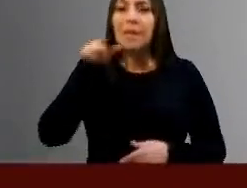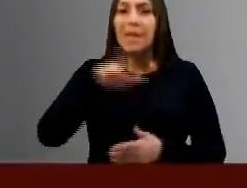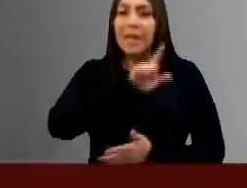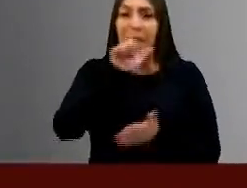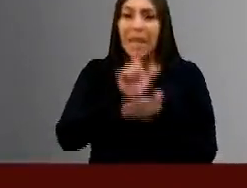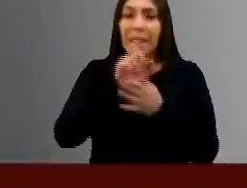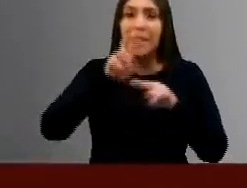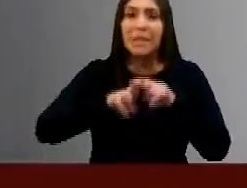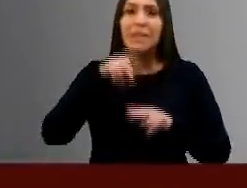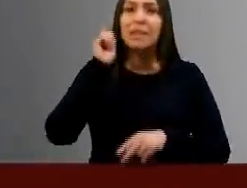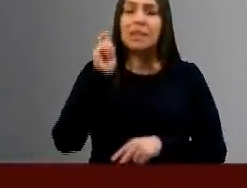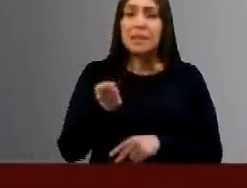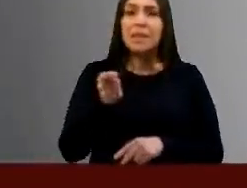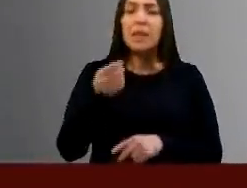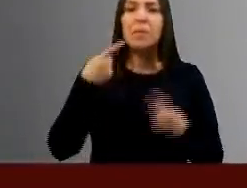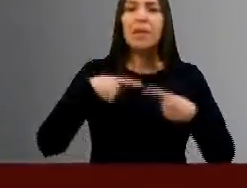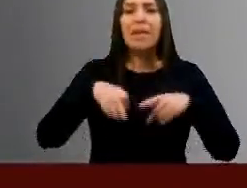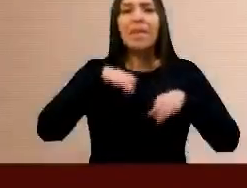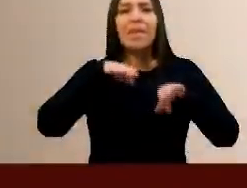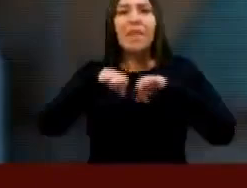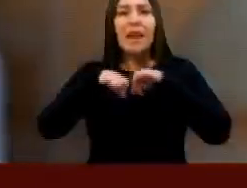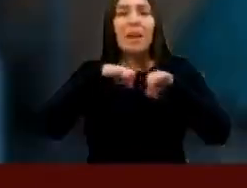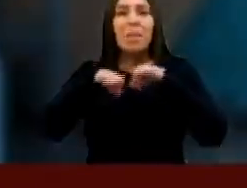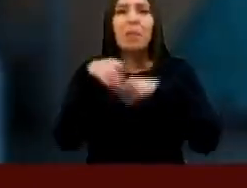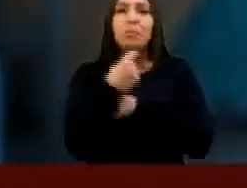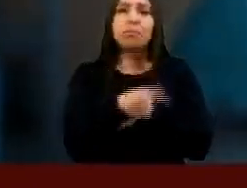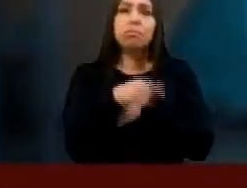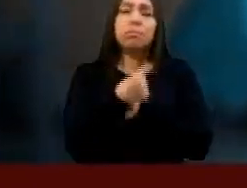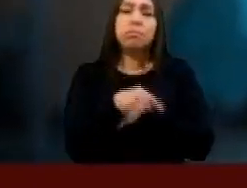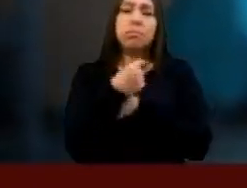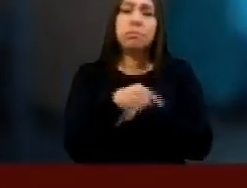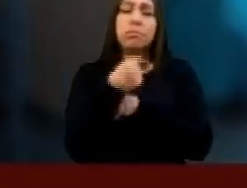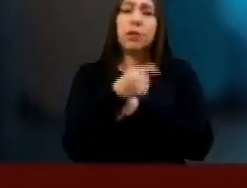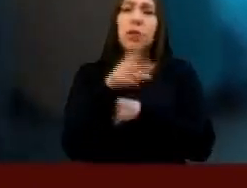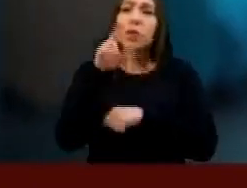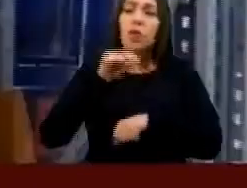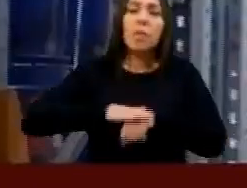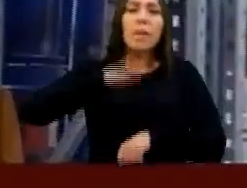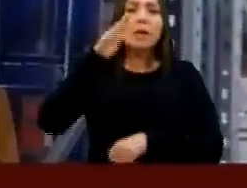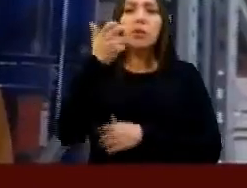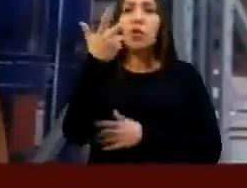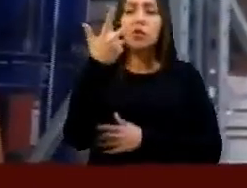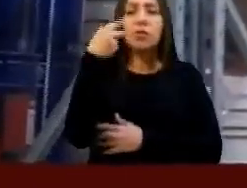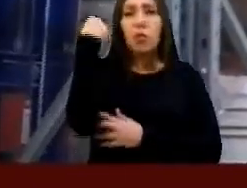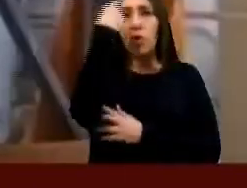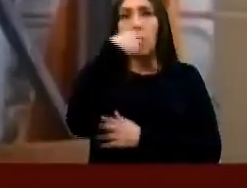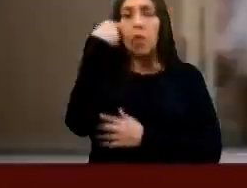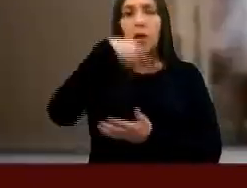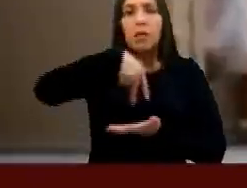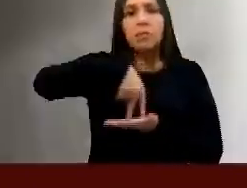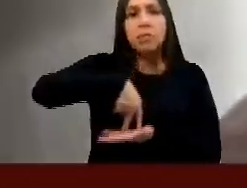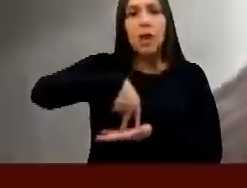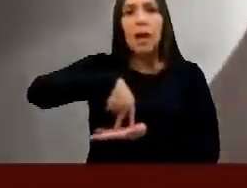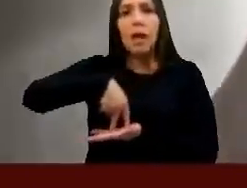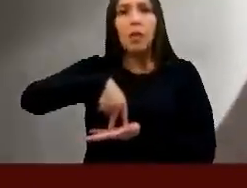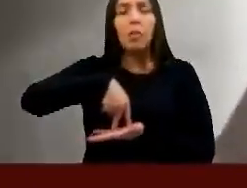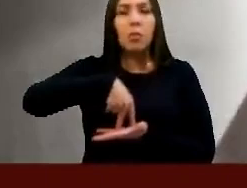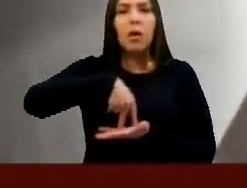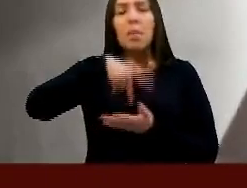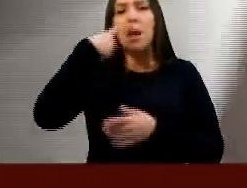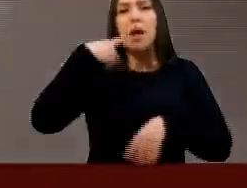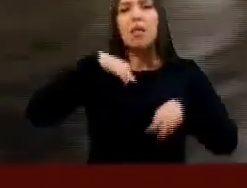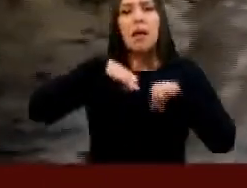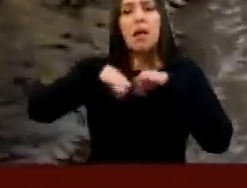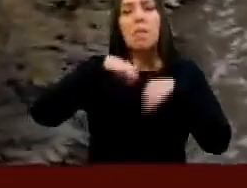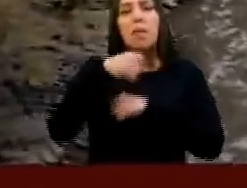que permanezcan 8 horas, ¿no? Y por supuesto no más de 8 horas, parados para realizar su